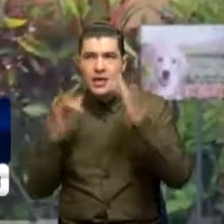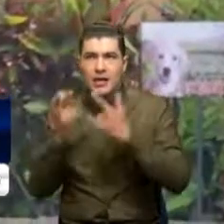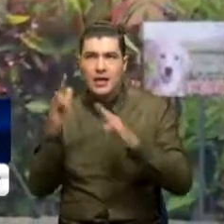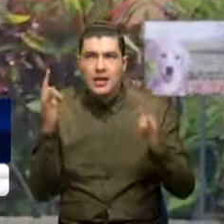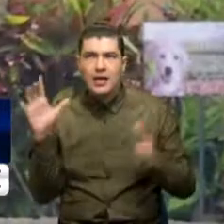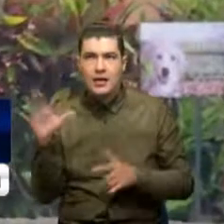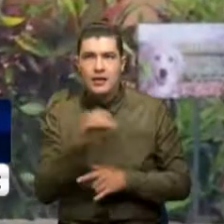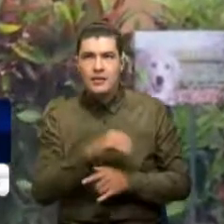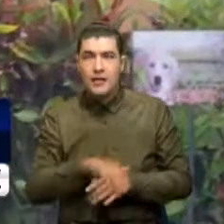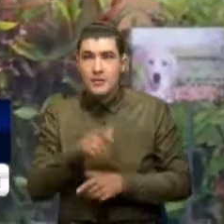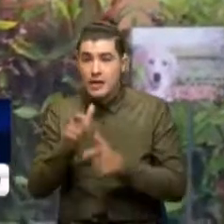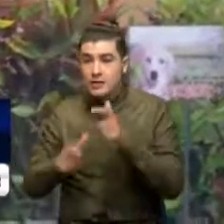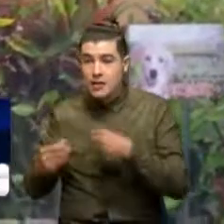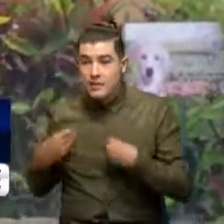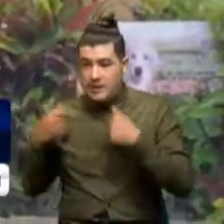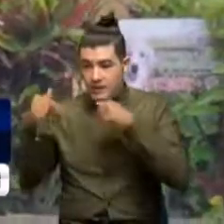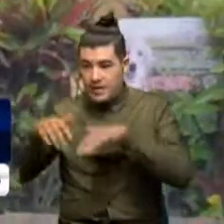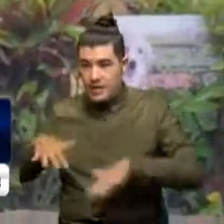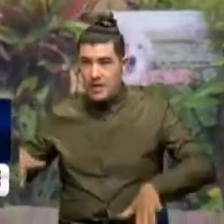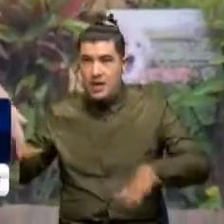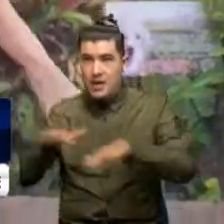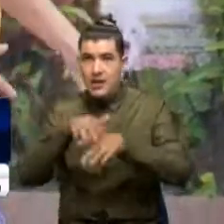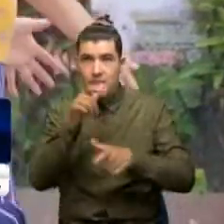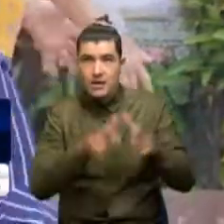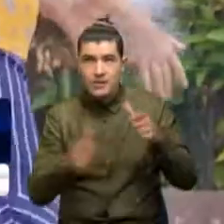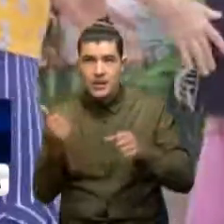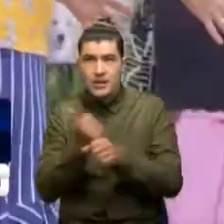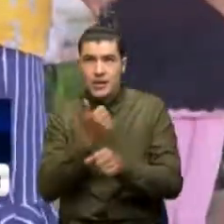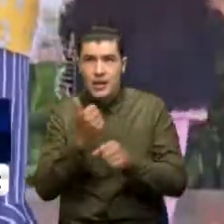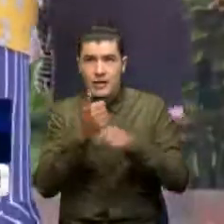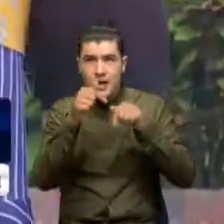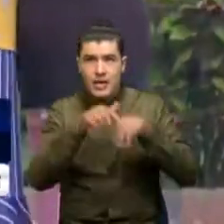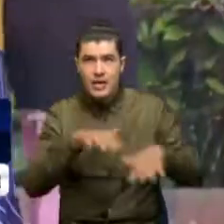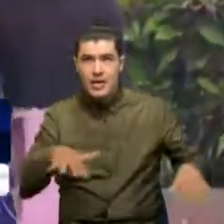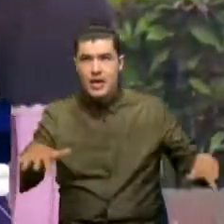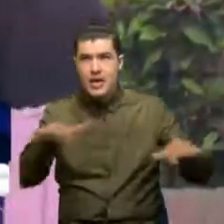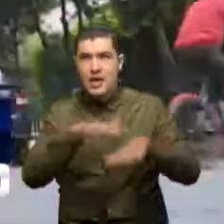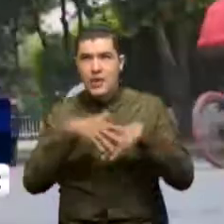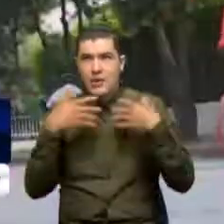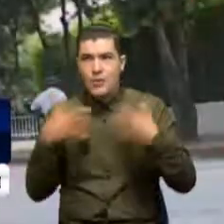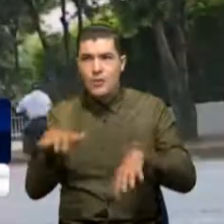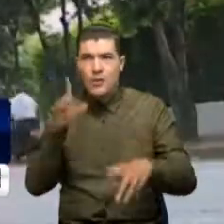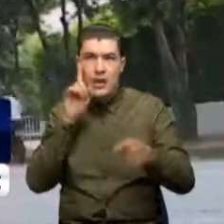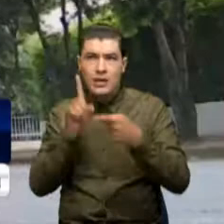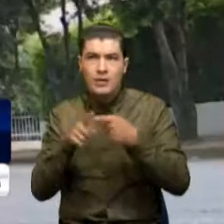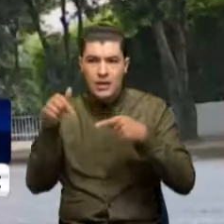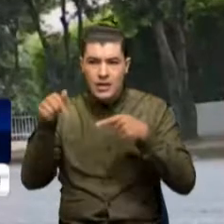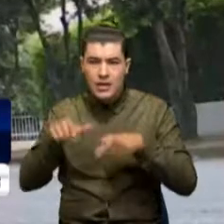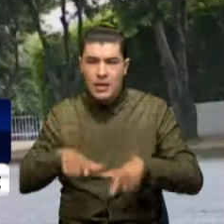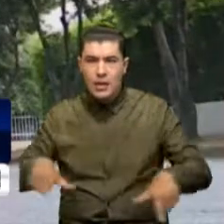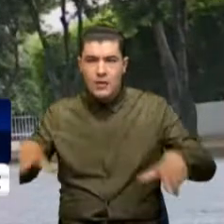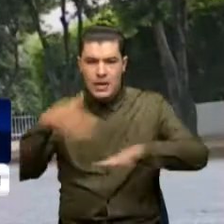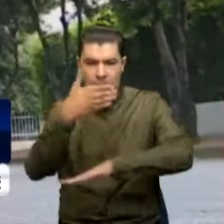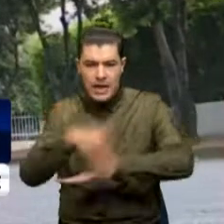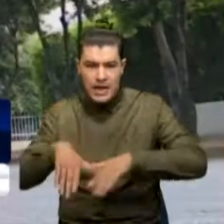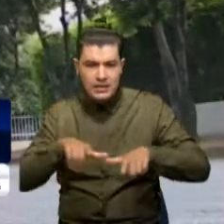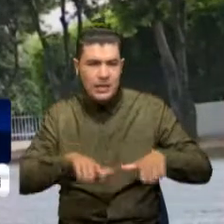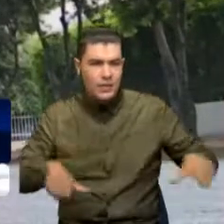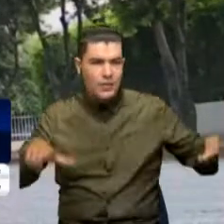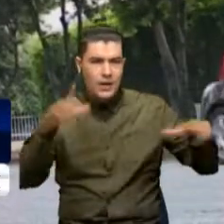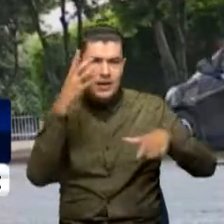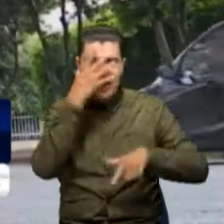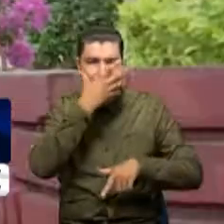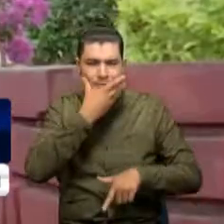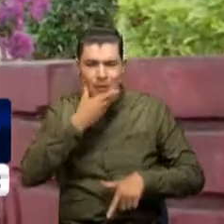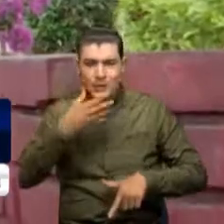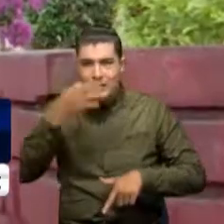están. Los residentes y el personal de jardinería que trabaja en los conjuntos del sector se han propuesto convertir sus calles, pasillos y jardines